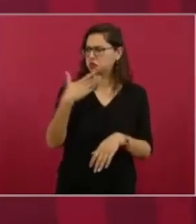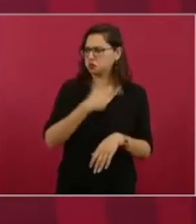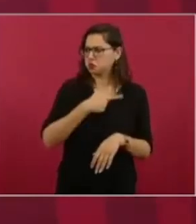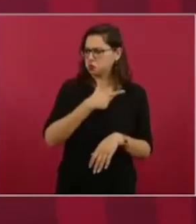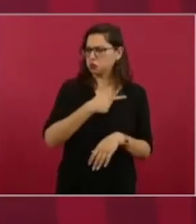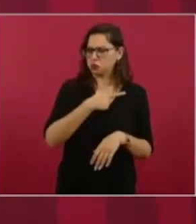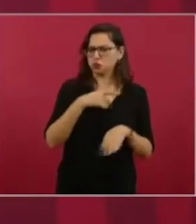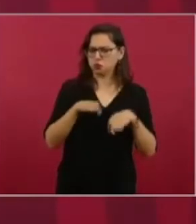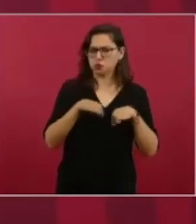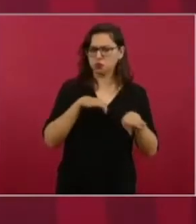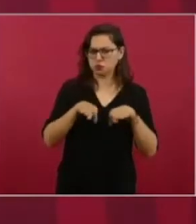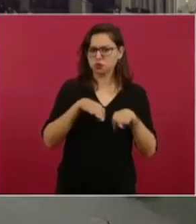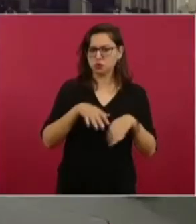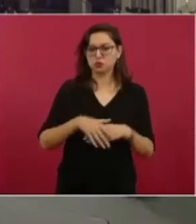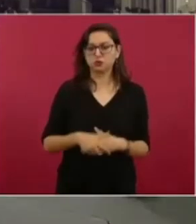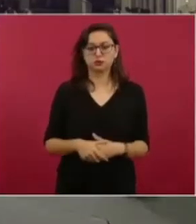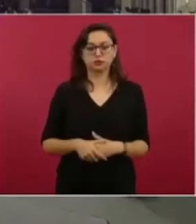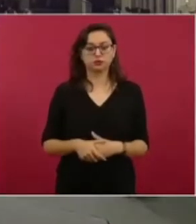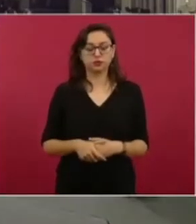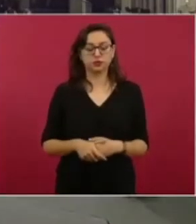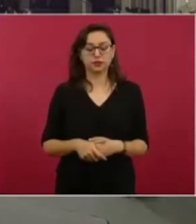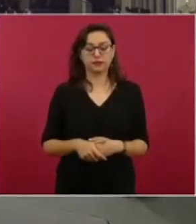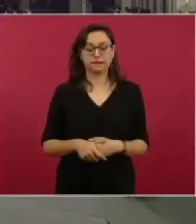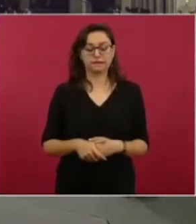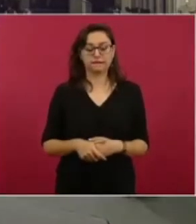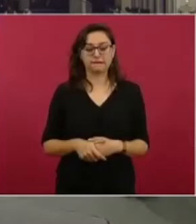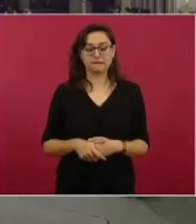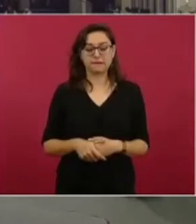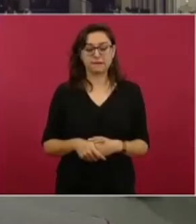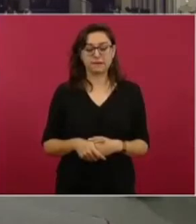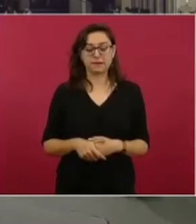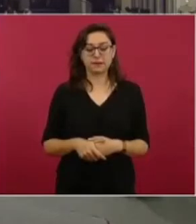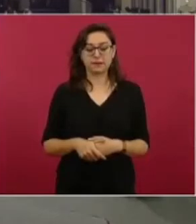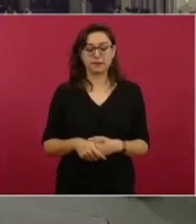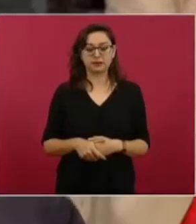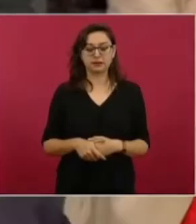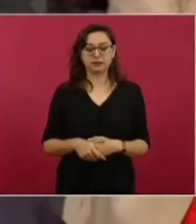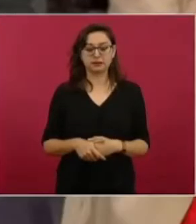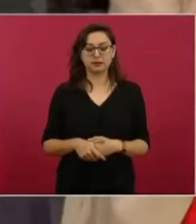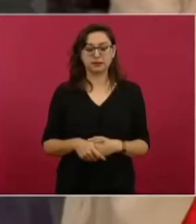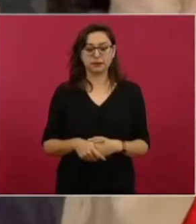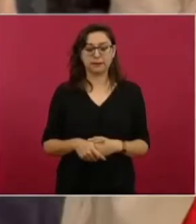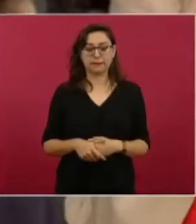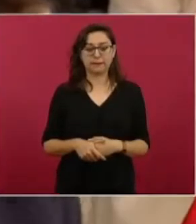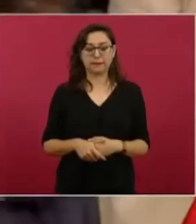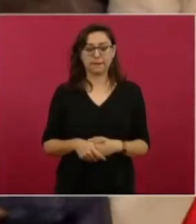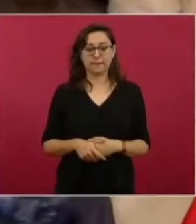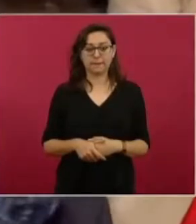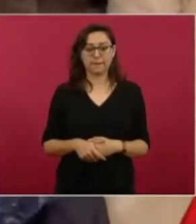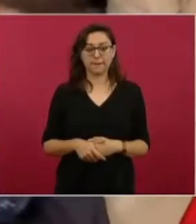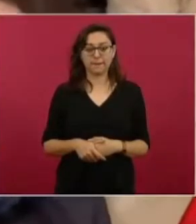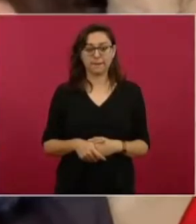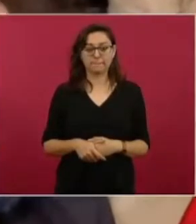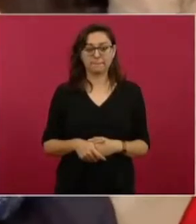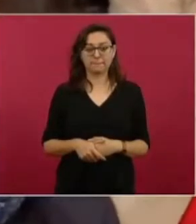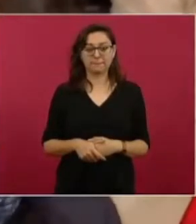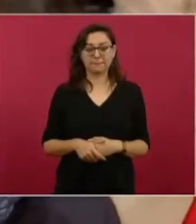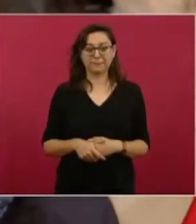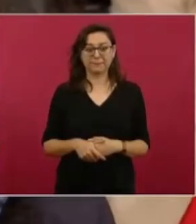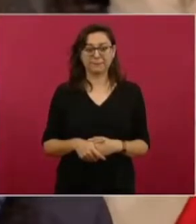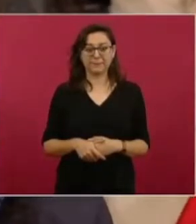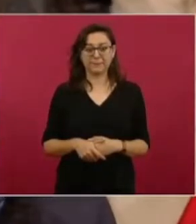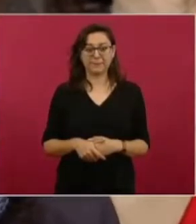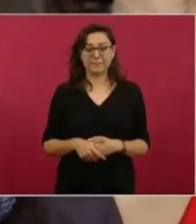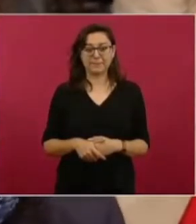acciones, pero sí. Y a la falta de seguimiento de acuerdos, de foros realizados por esta dirección, ¿cómo se le da